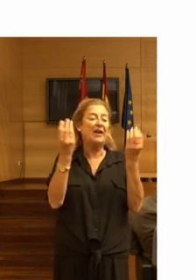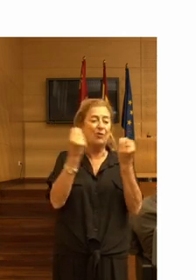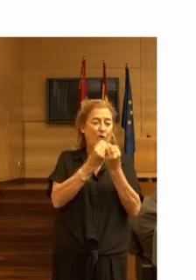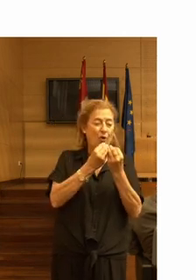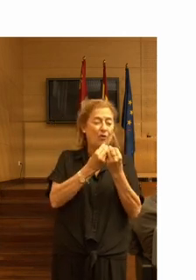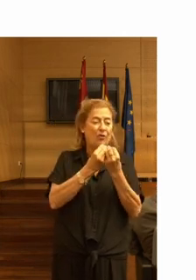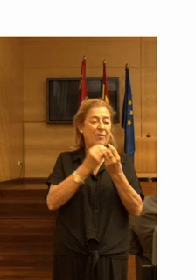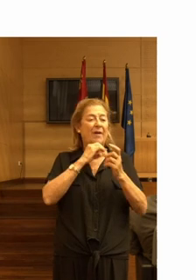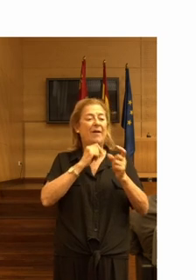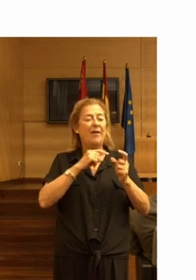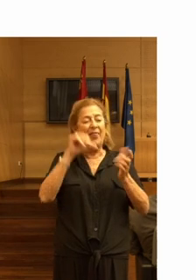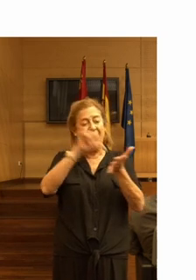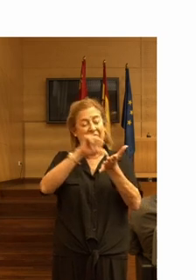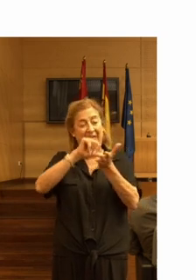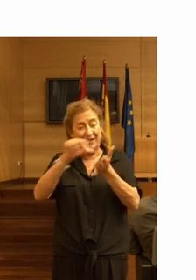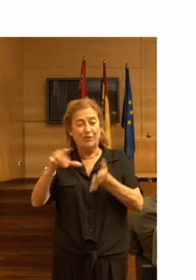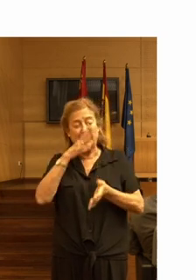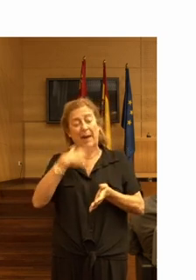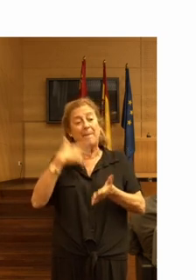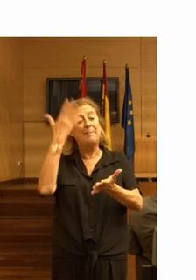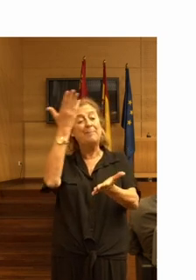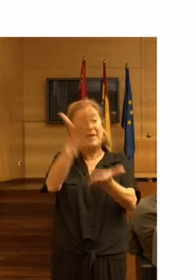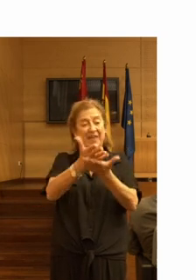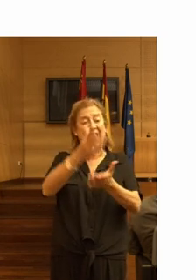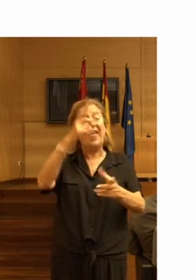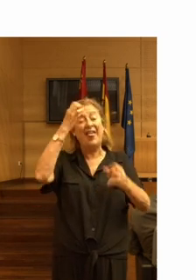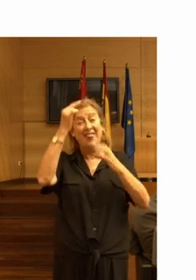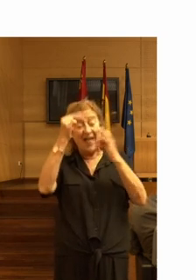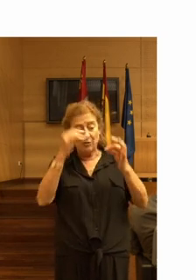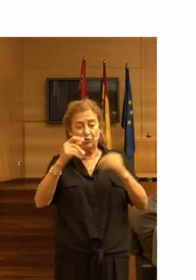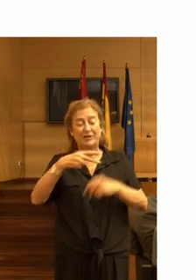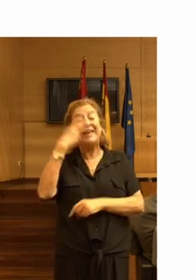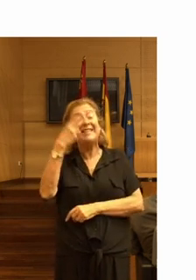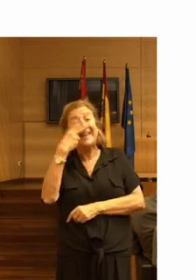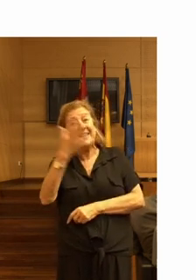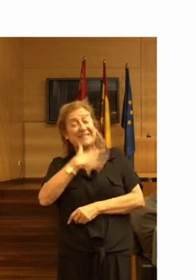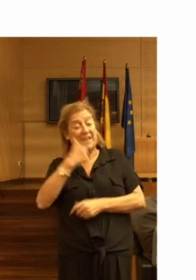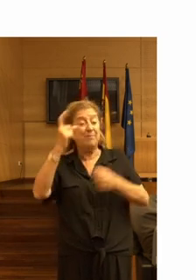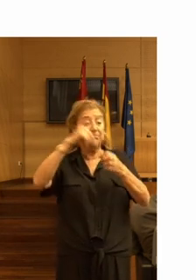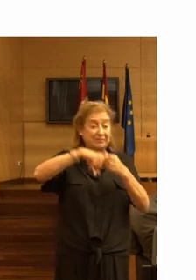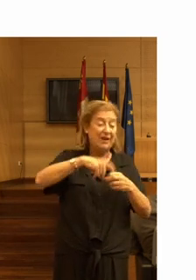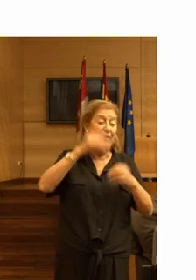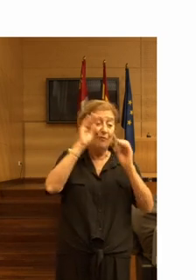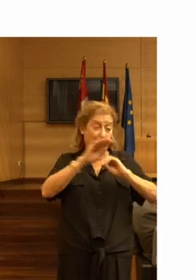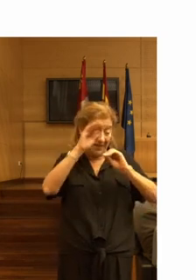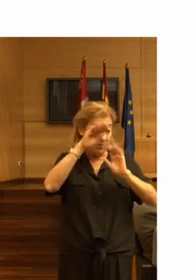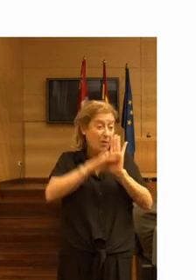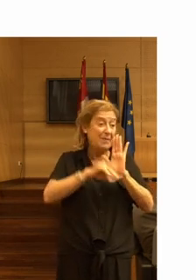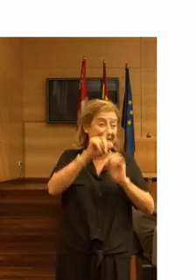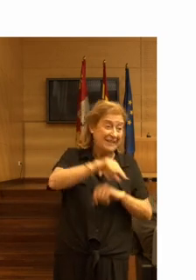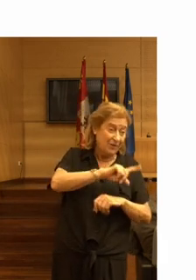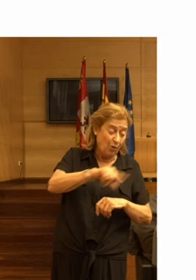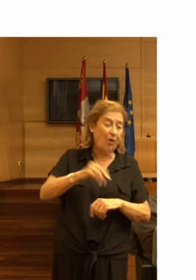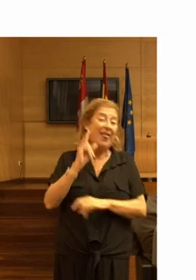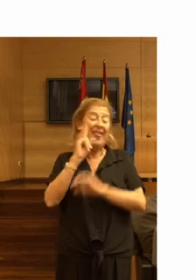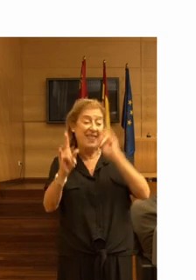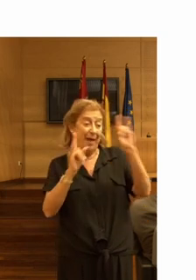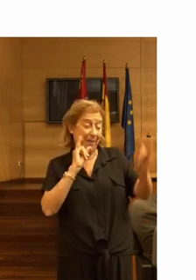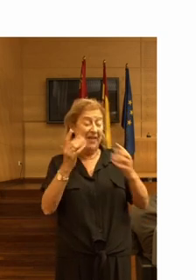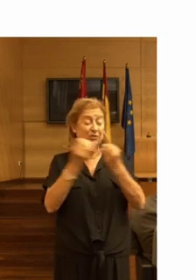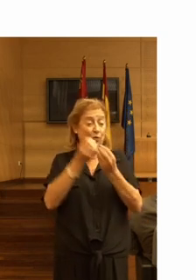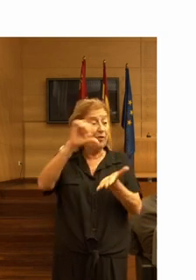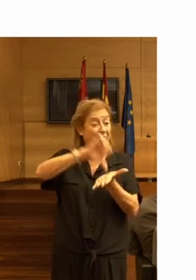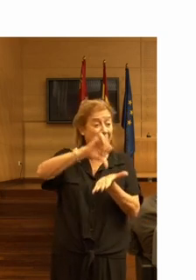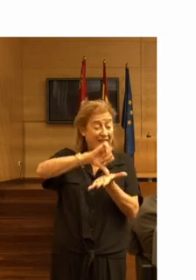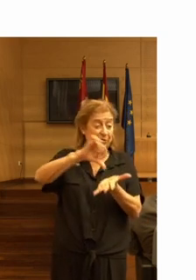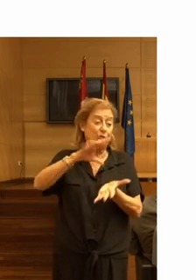BEIL solicitándoles, pues aparte de los datos, el interés por participar de este programa formativo. Llamadas con los